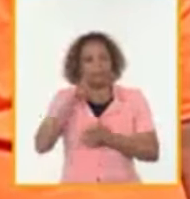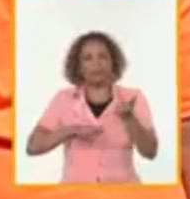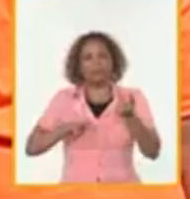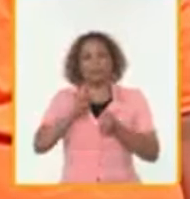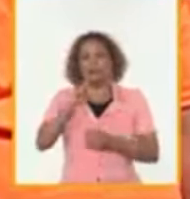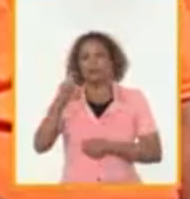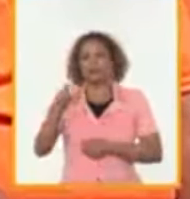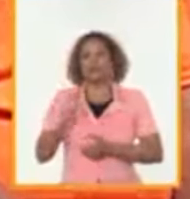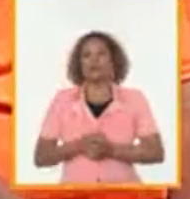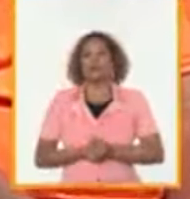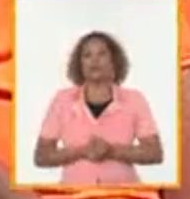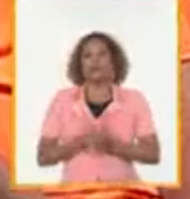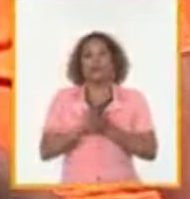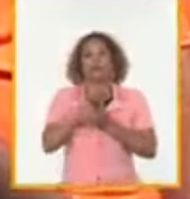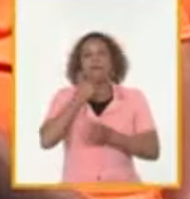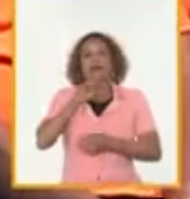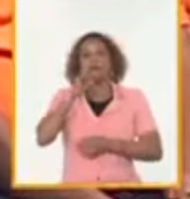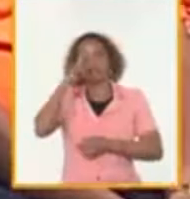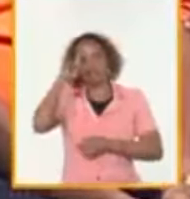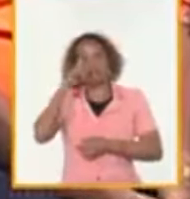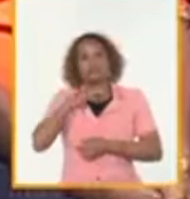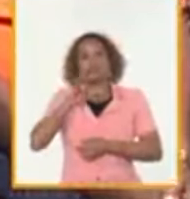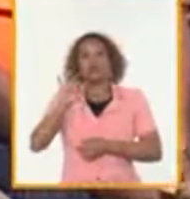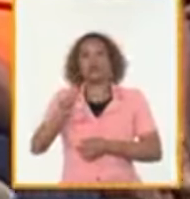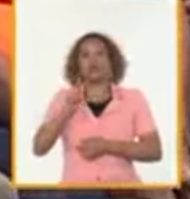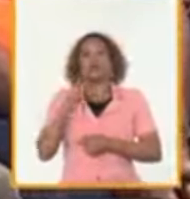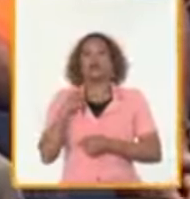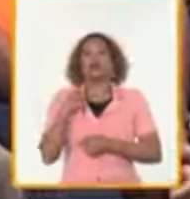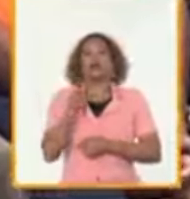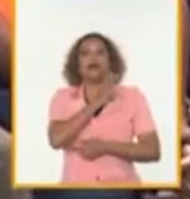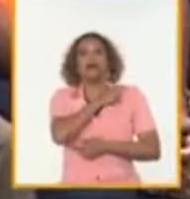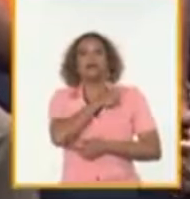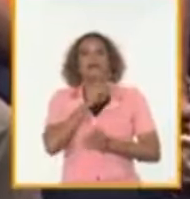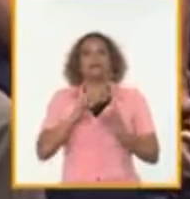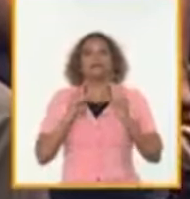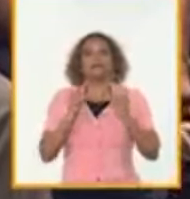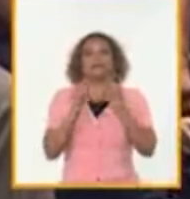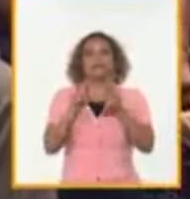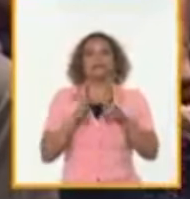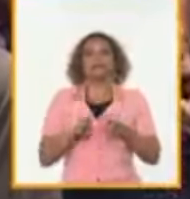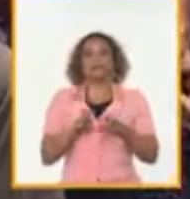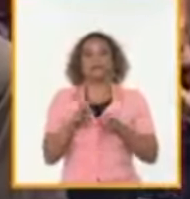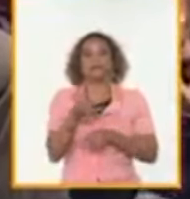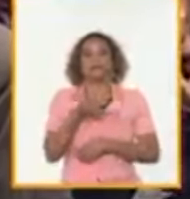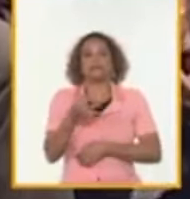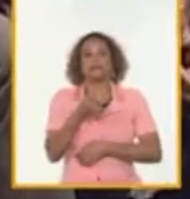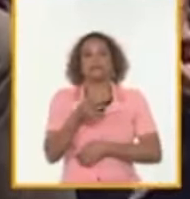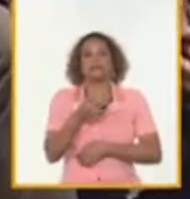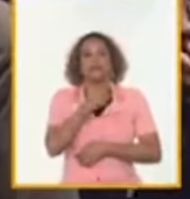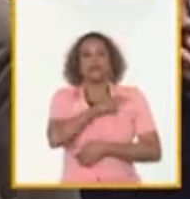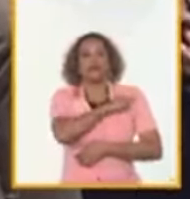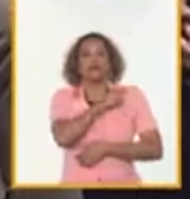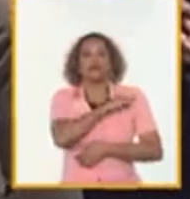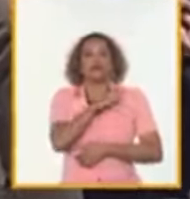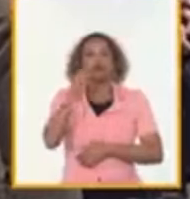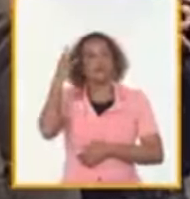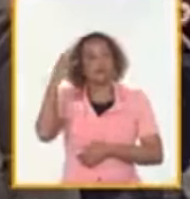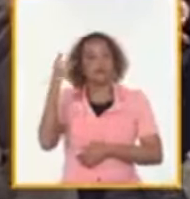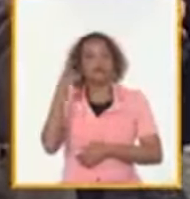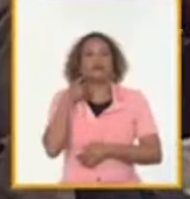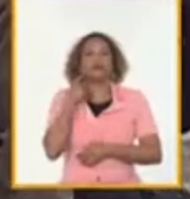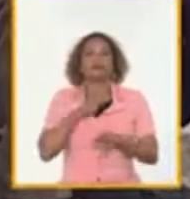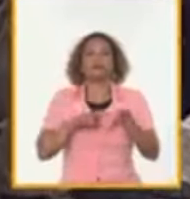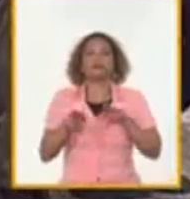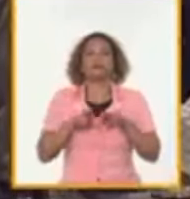Marisol García Cabrera jefa del departamento independiente de la asamblea nacional además de cuadros del gobierno la administración provincial y de los